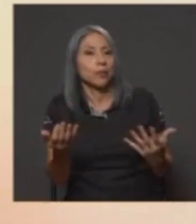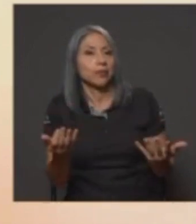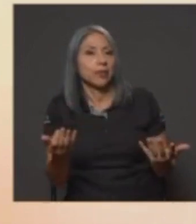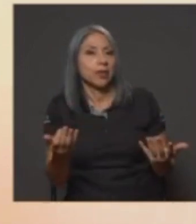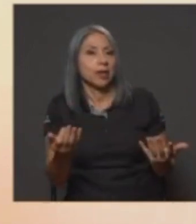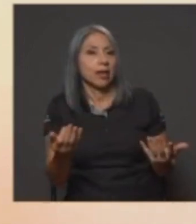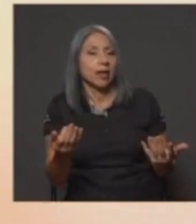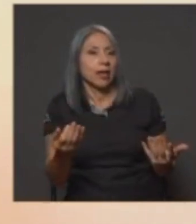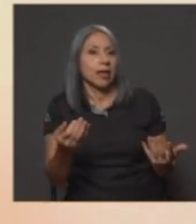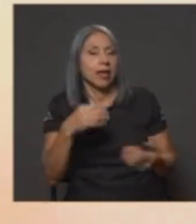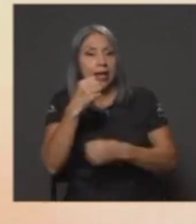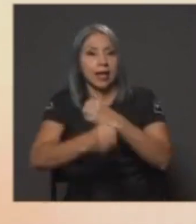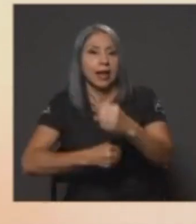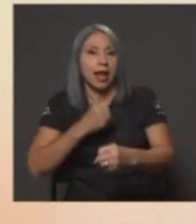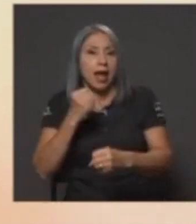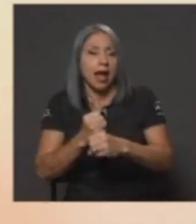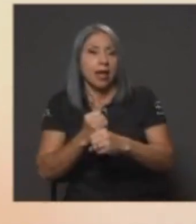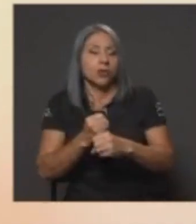año